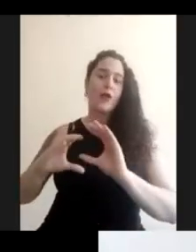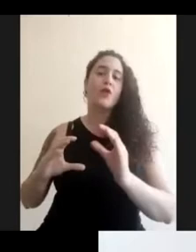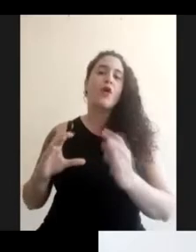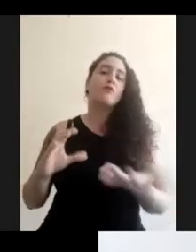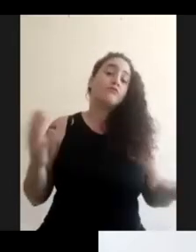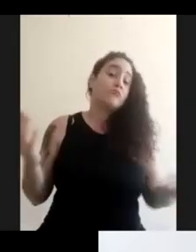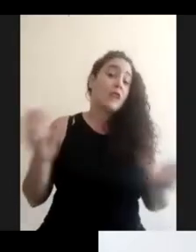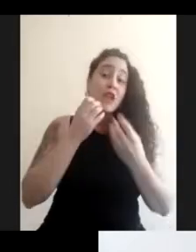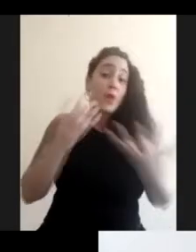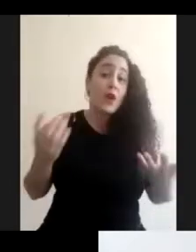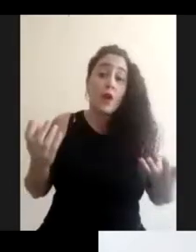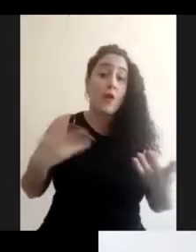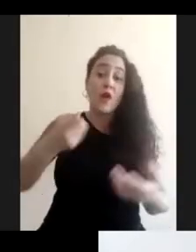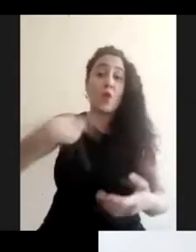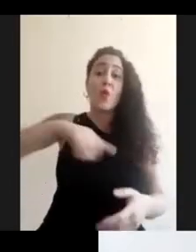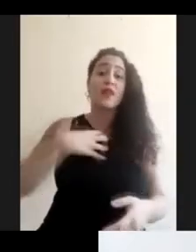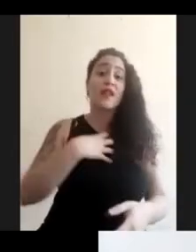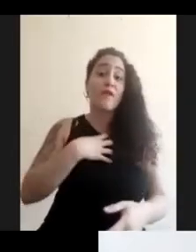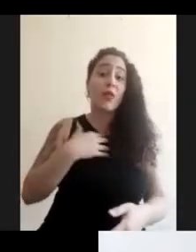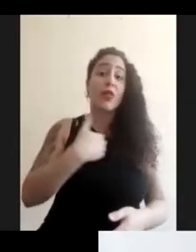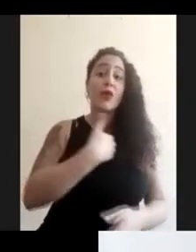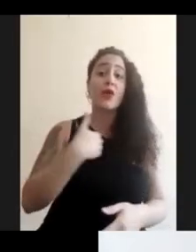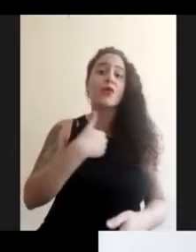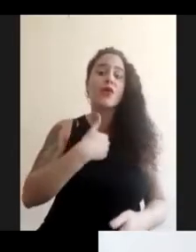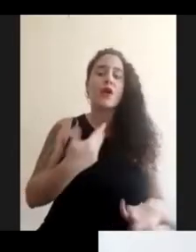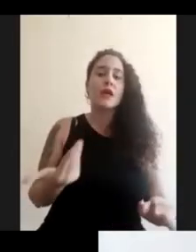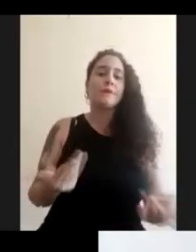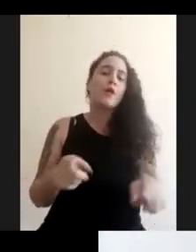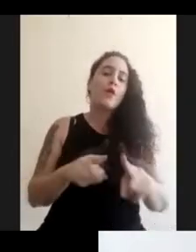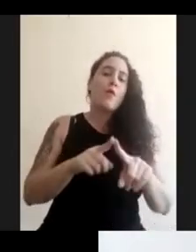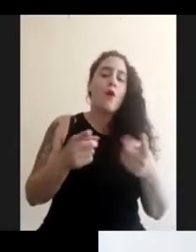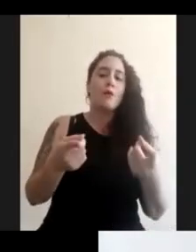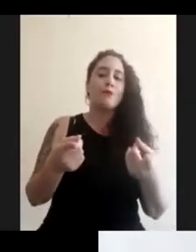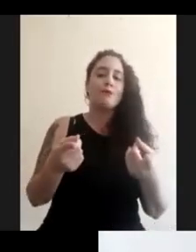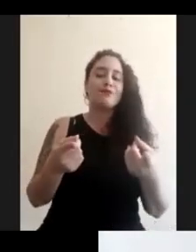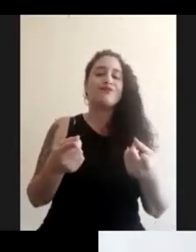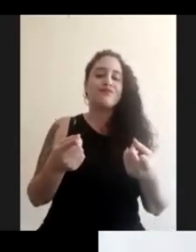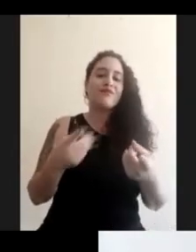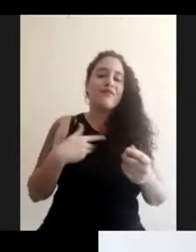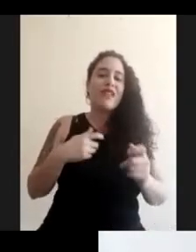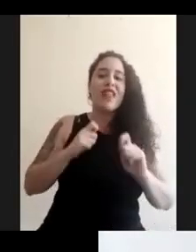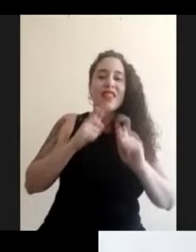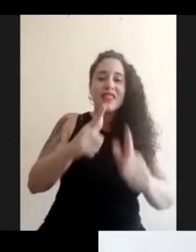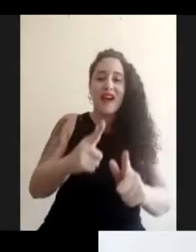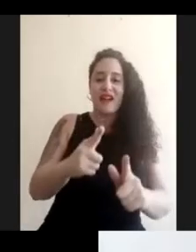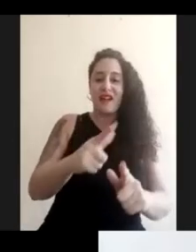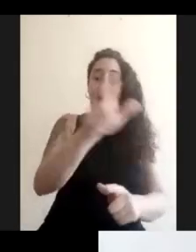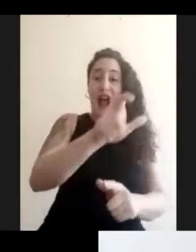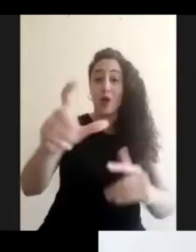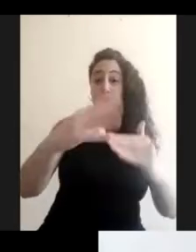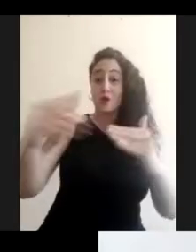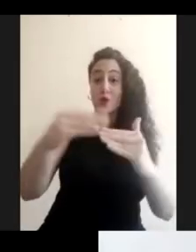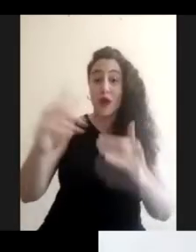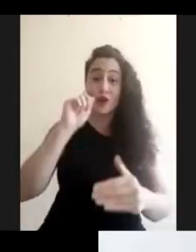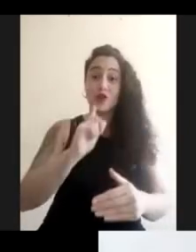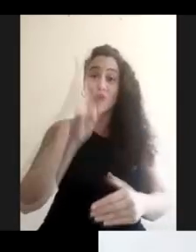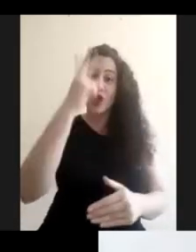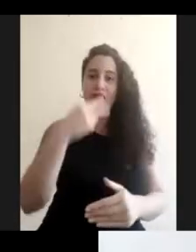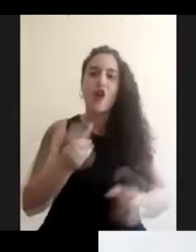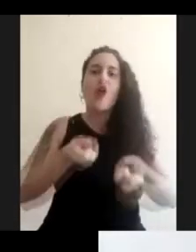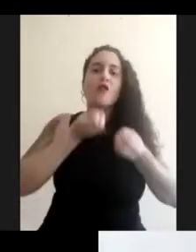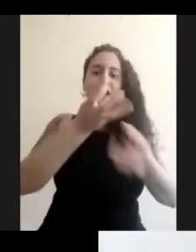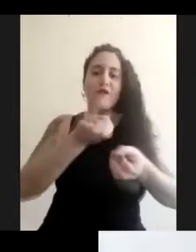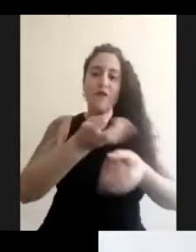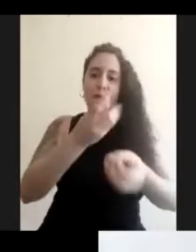bueno, nuestra función un poco es como poner en contexto a los usuarios sordociegos.